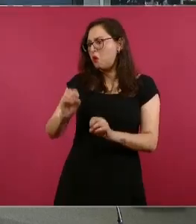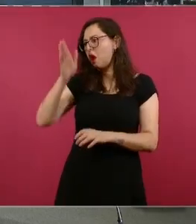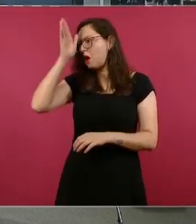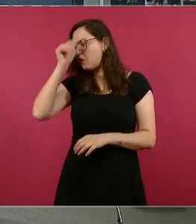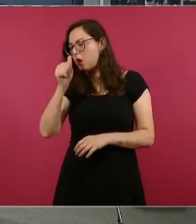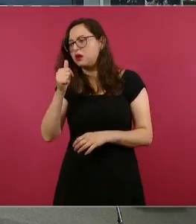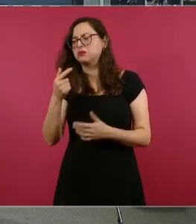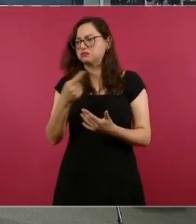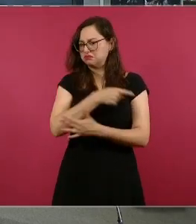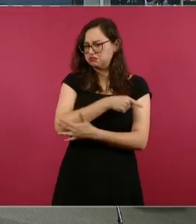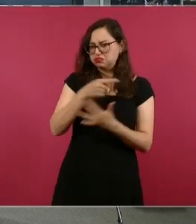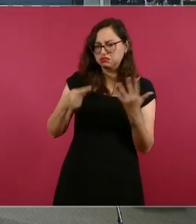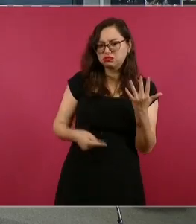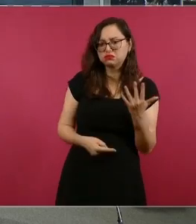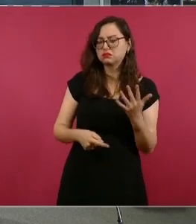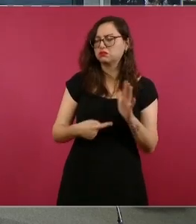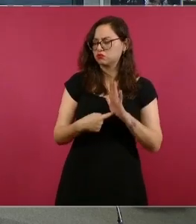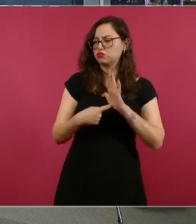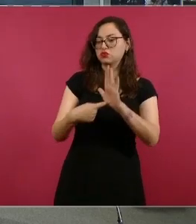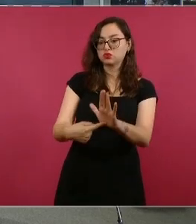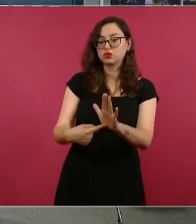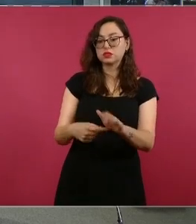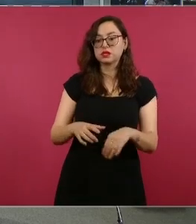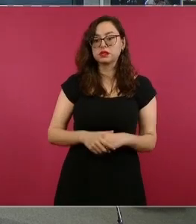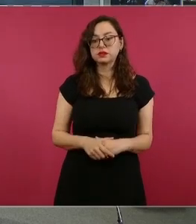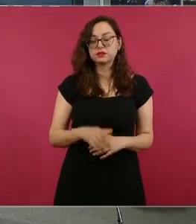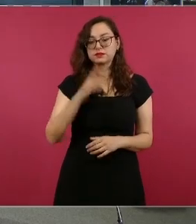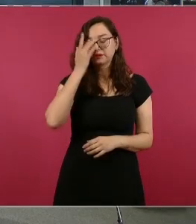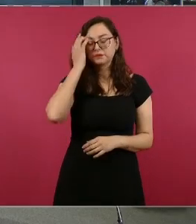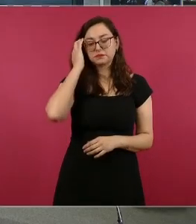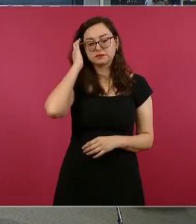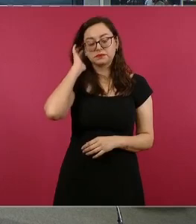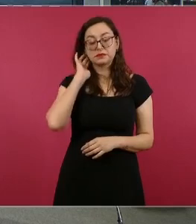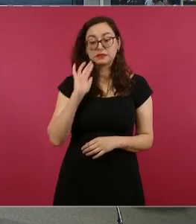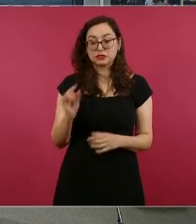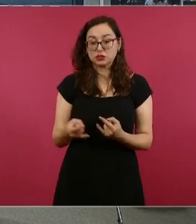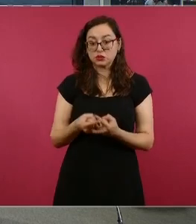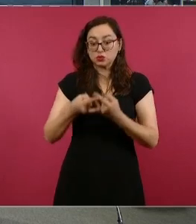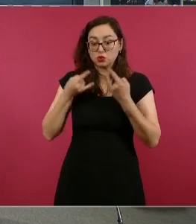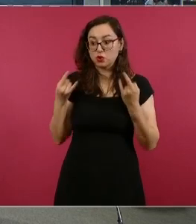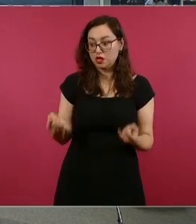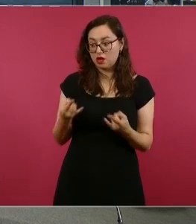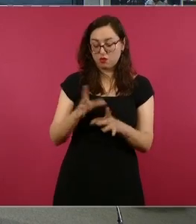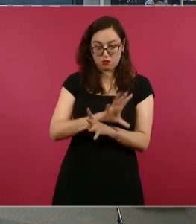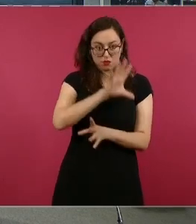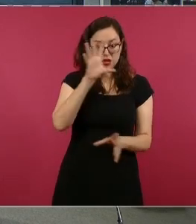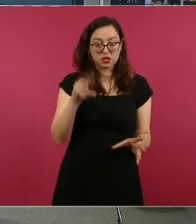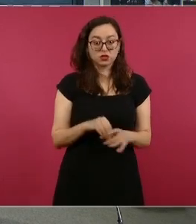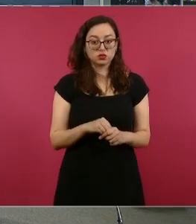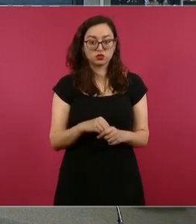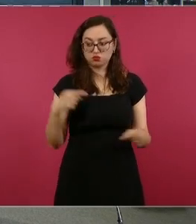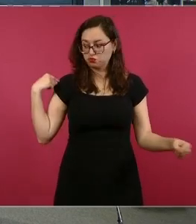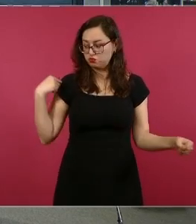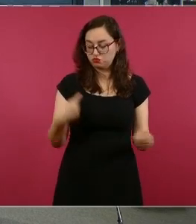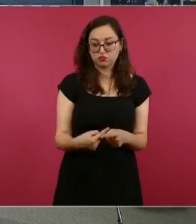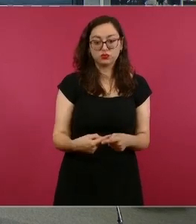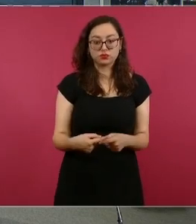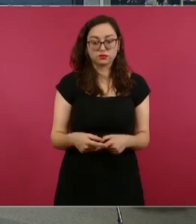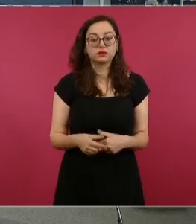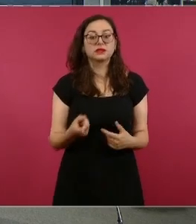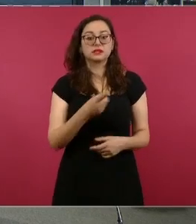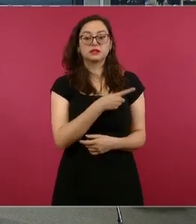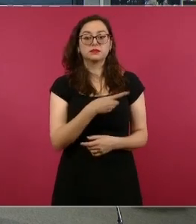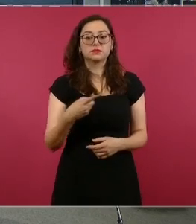sí, y aquí, todo esto que hablamos, aquí no se pone es nada la más historia, Hay